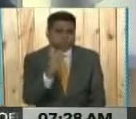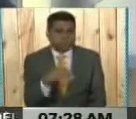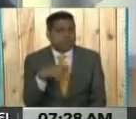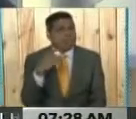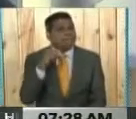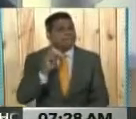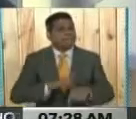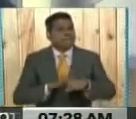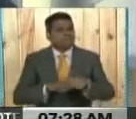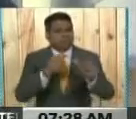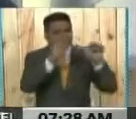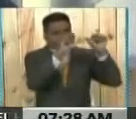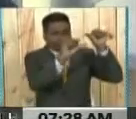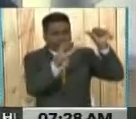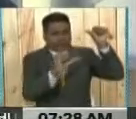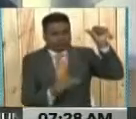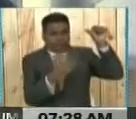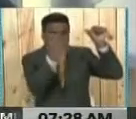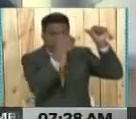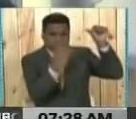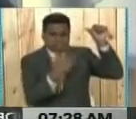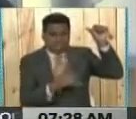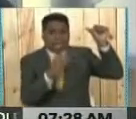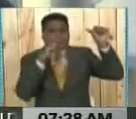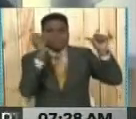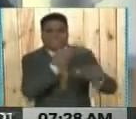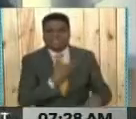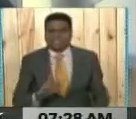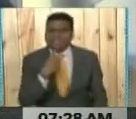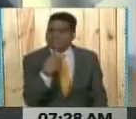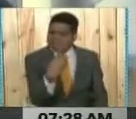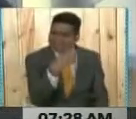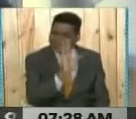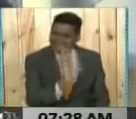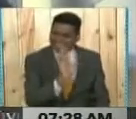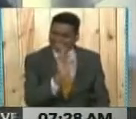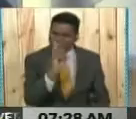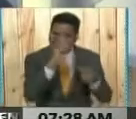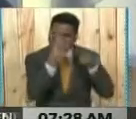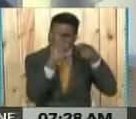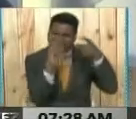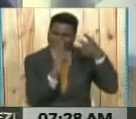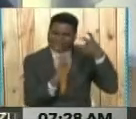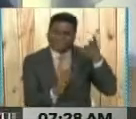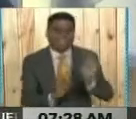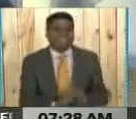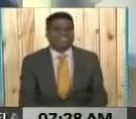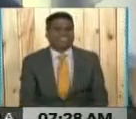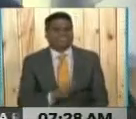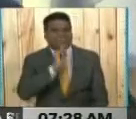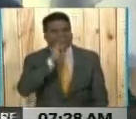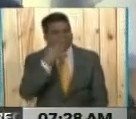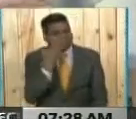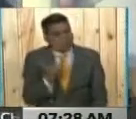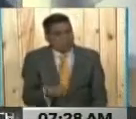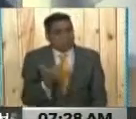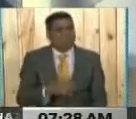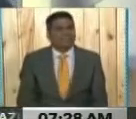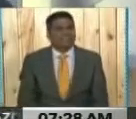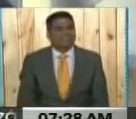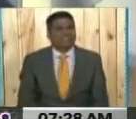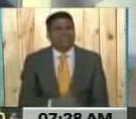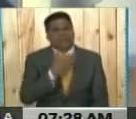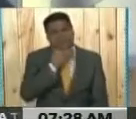dará la agenda al detalle, pero sí les puedo garantizar que estamos trabajando en el territorio para dar una